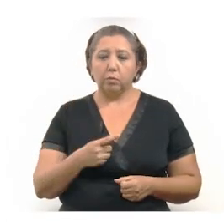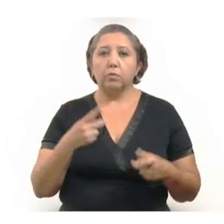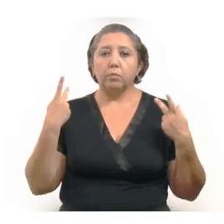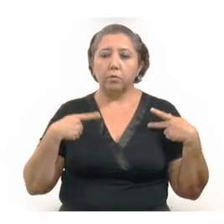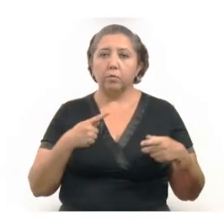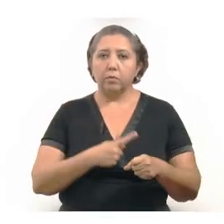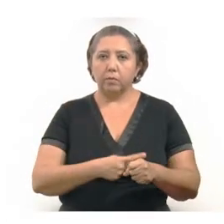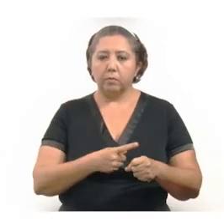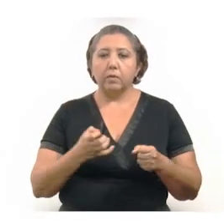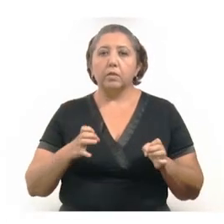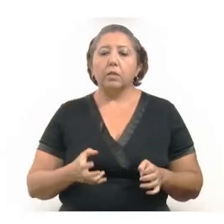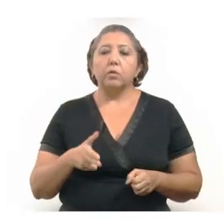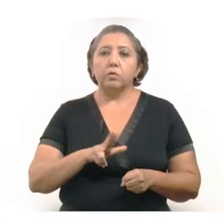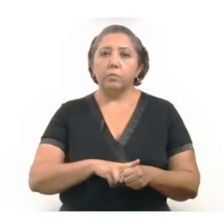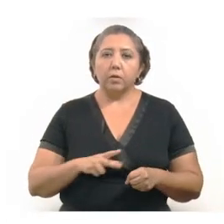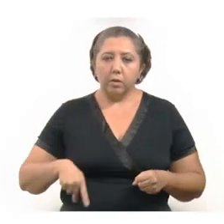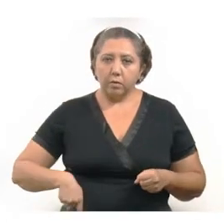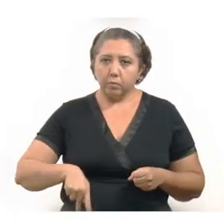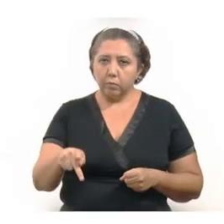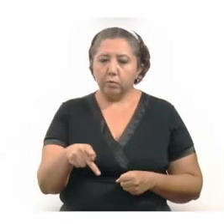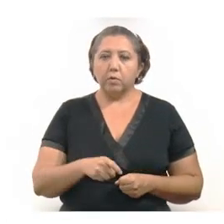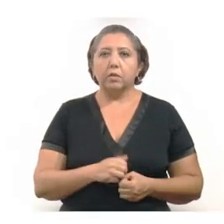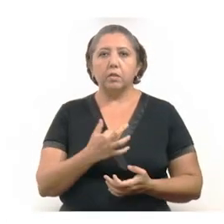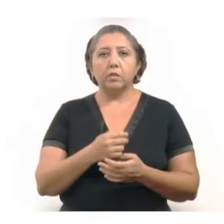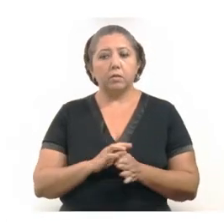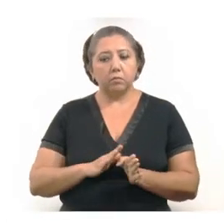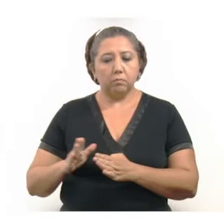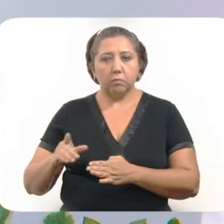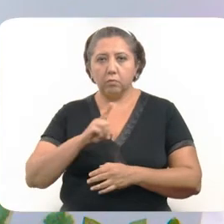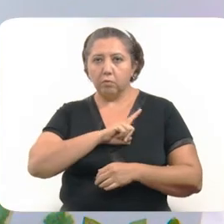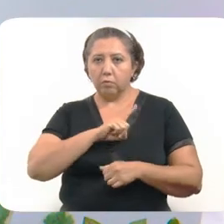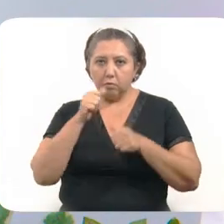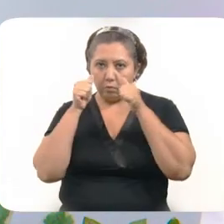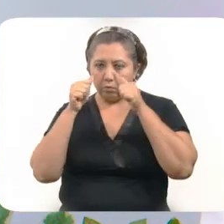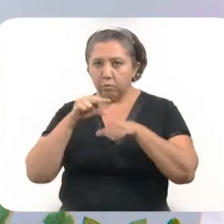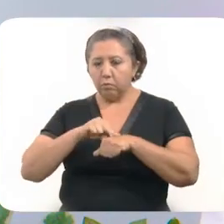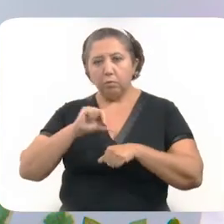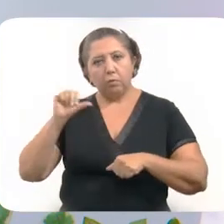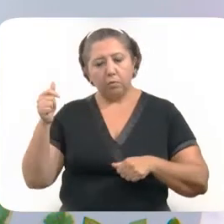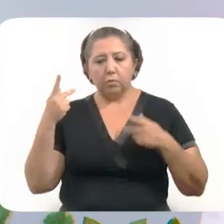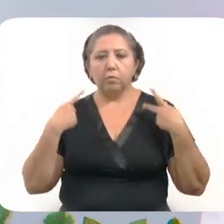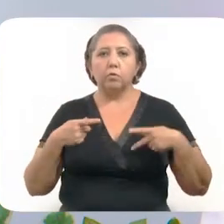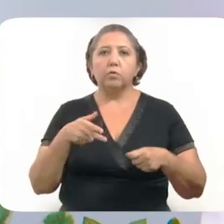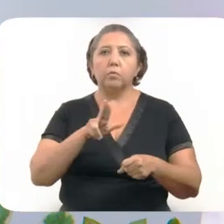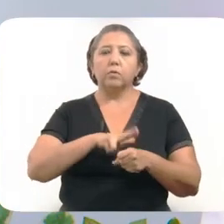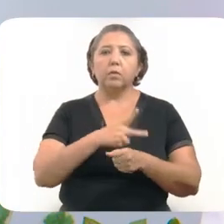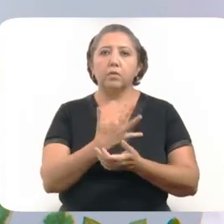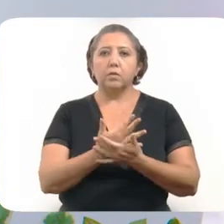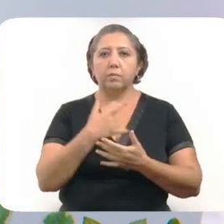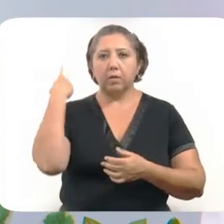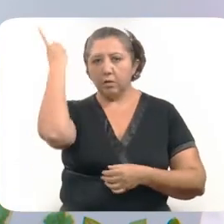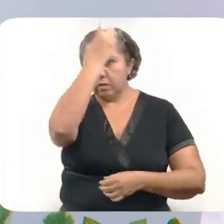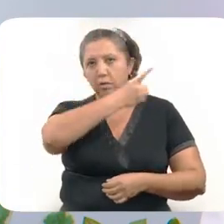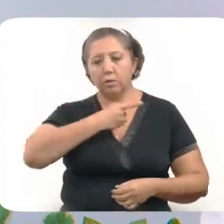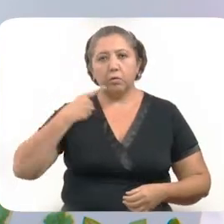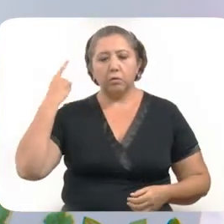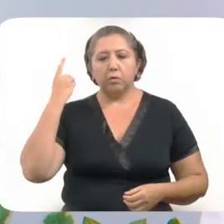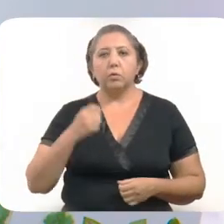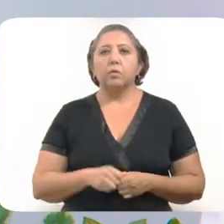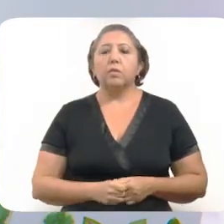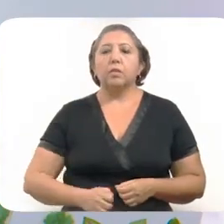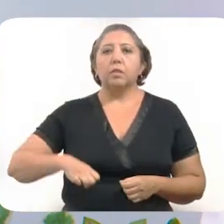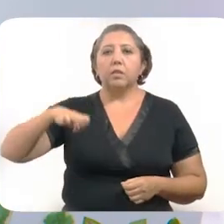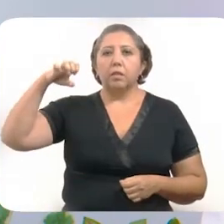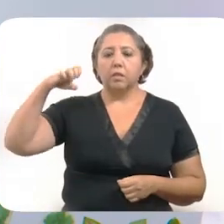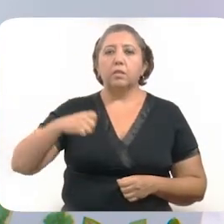casos positivos están en hospitales públicos y en aislamiento total. Hay otros pacientes hospitalizados a la espera de diagnóstico. El